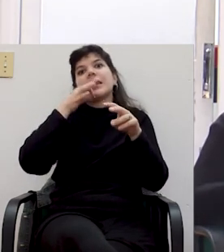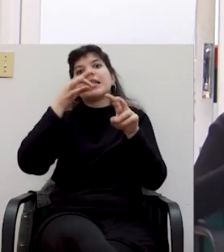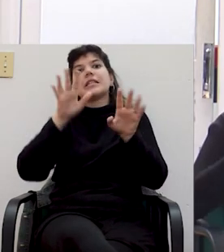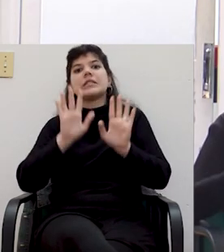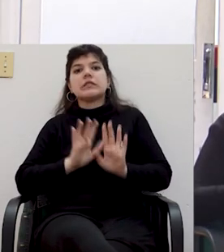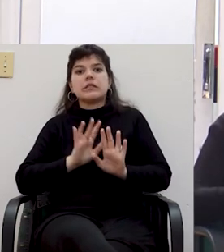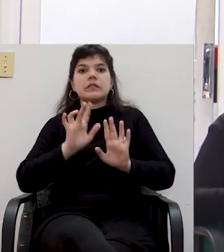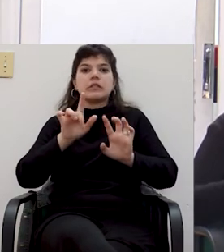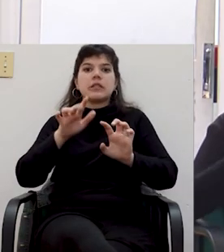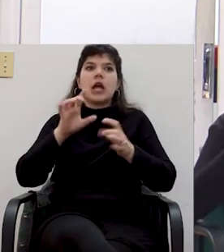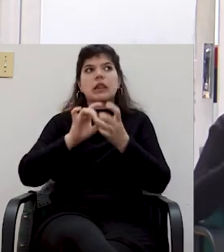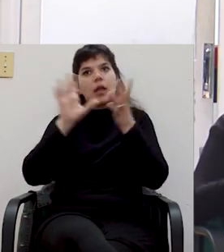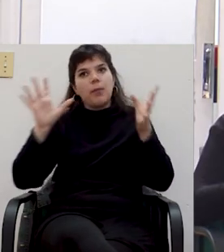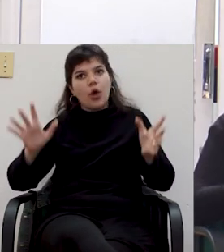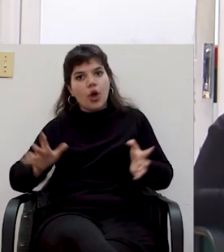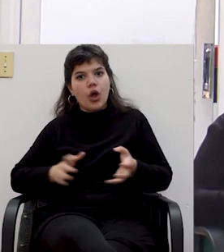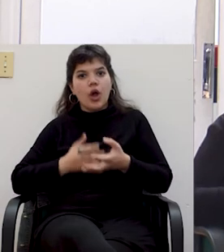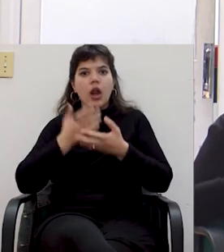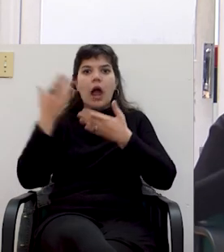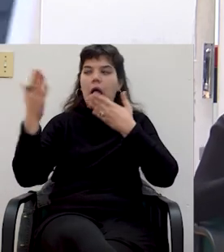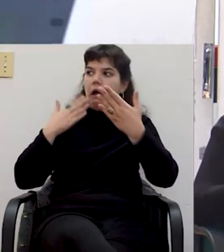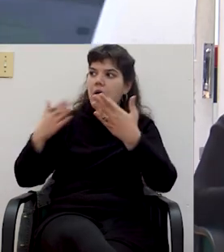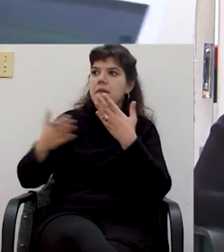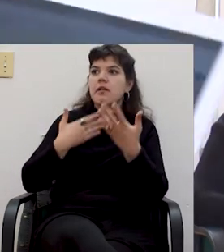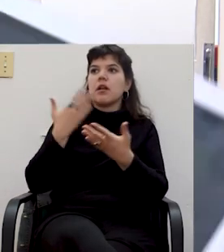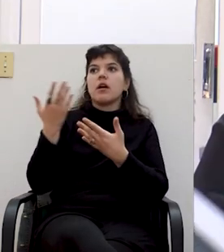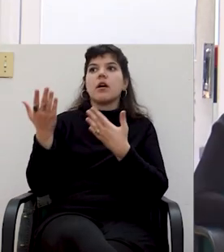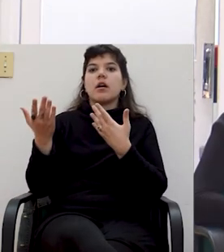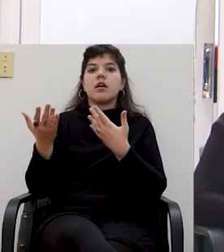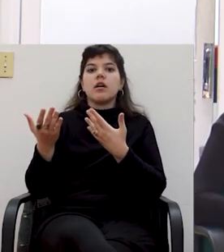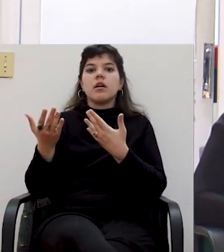un ámbito democrático, deliberativo,